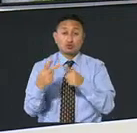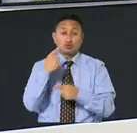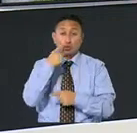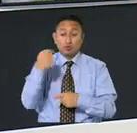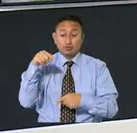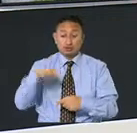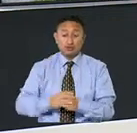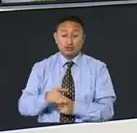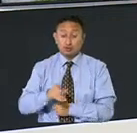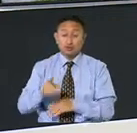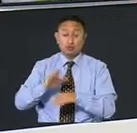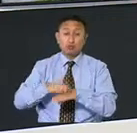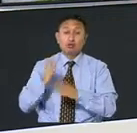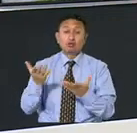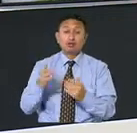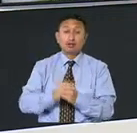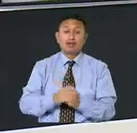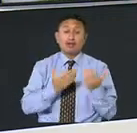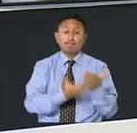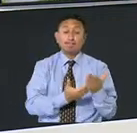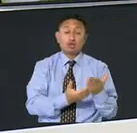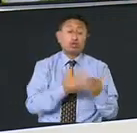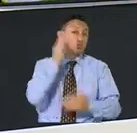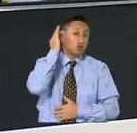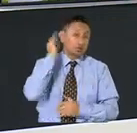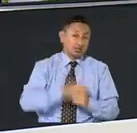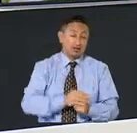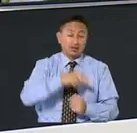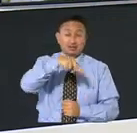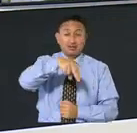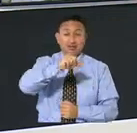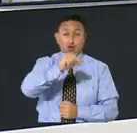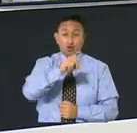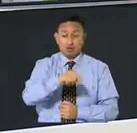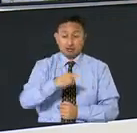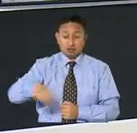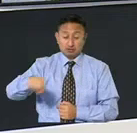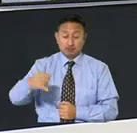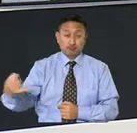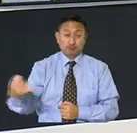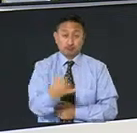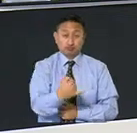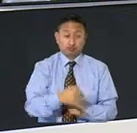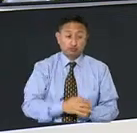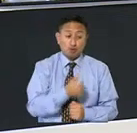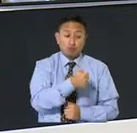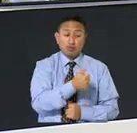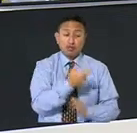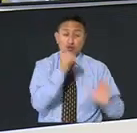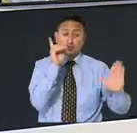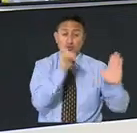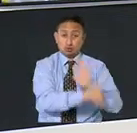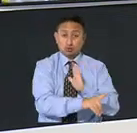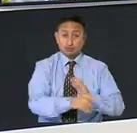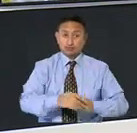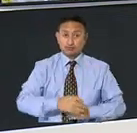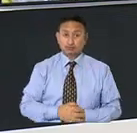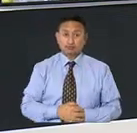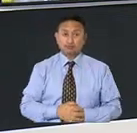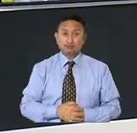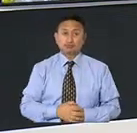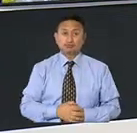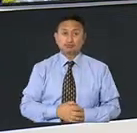supuesta violación a la modelo manabita Naomi Arzantales. Esto fue denunciado por ella antes de su muerte.